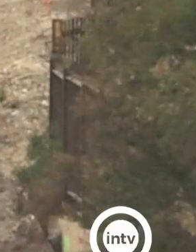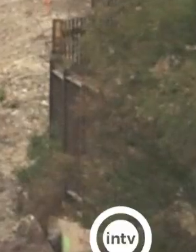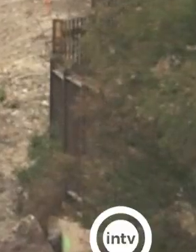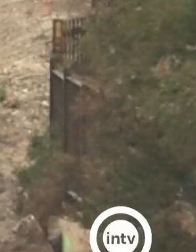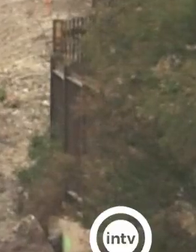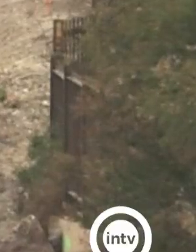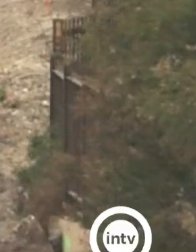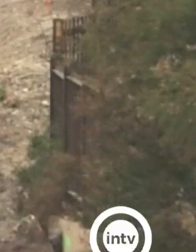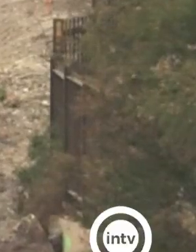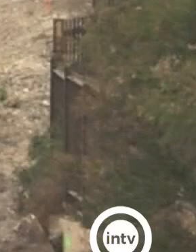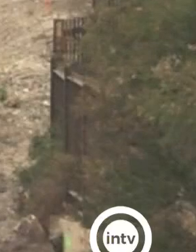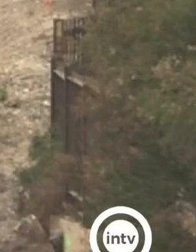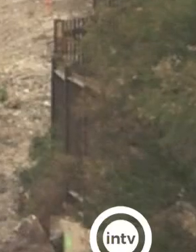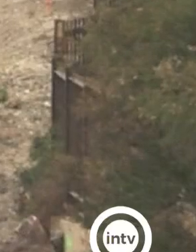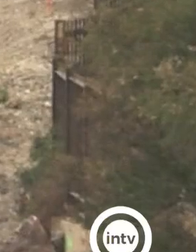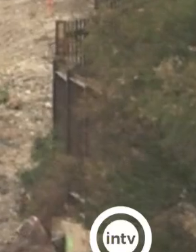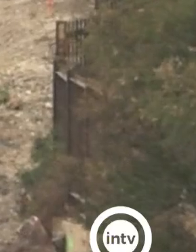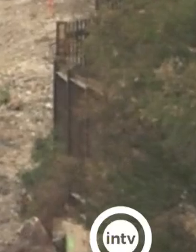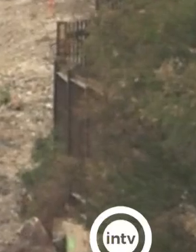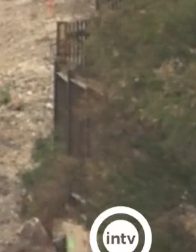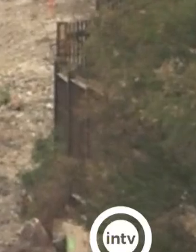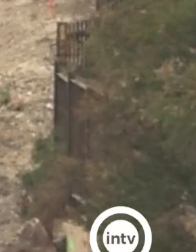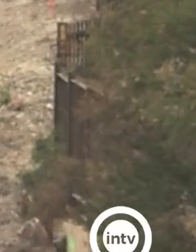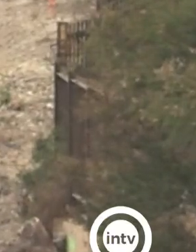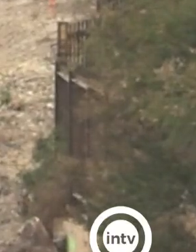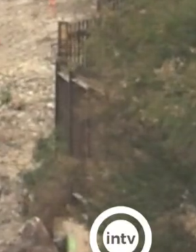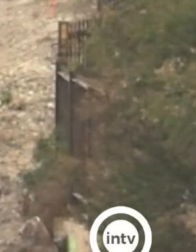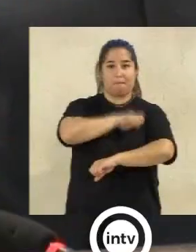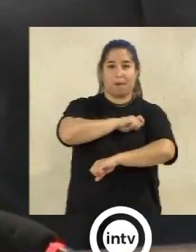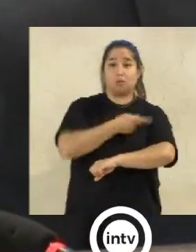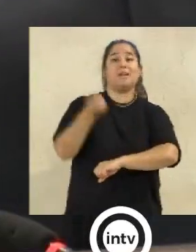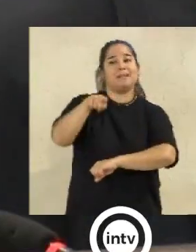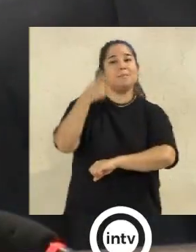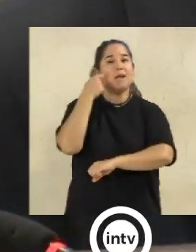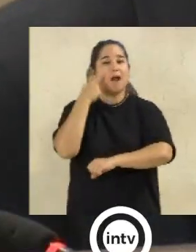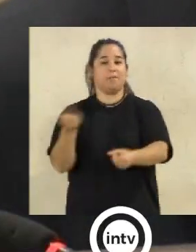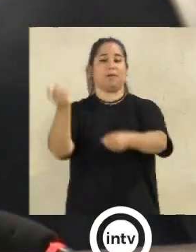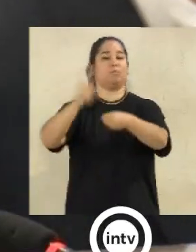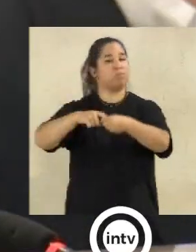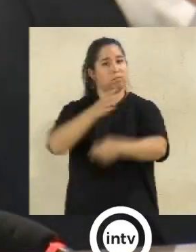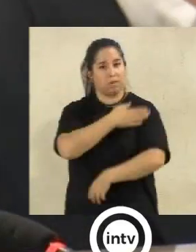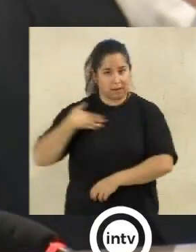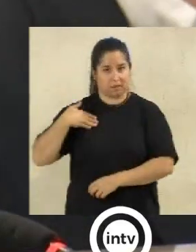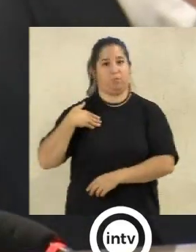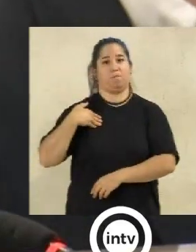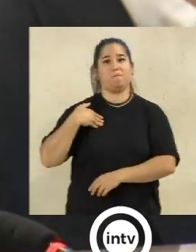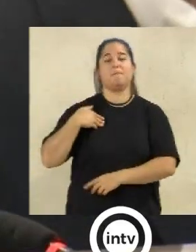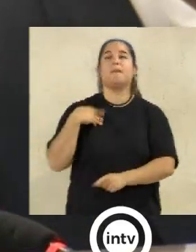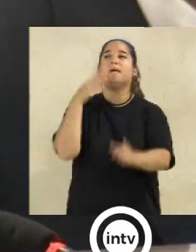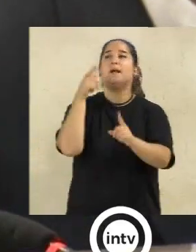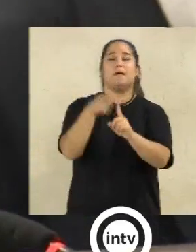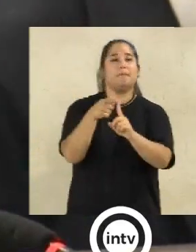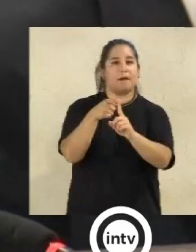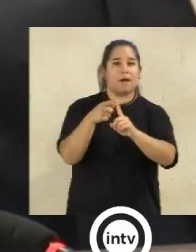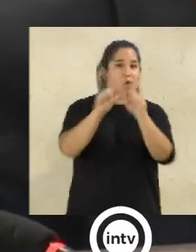compromiso un compromiso de la sociedad española en el que queremos que la ciudad de Almería también esté para integrar eh un nuevo